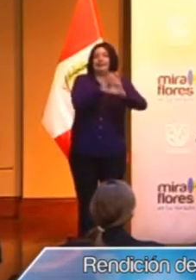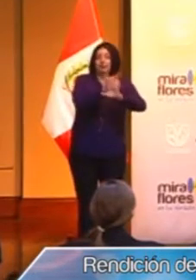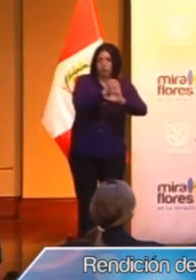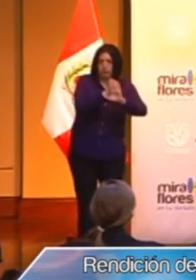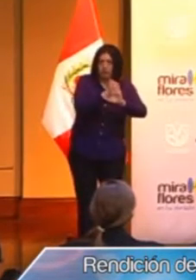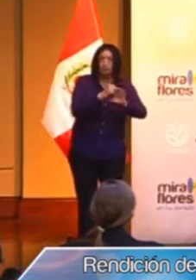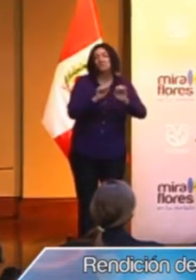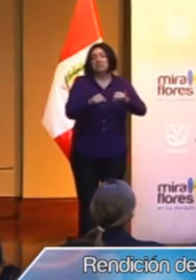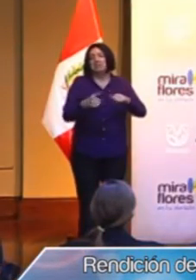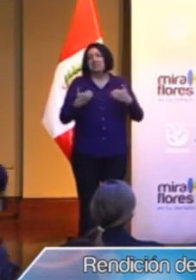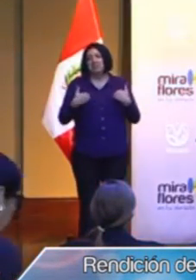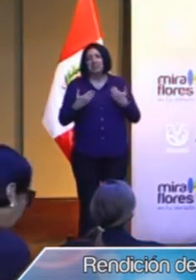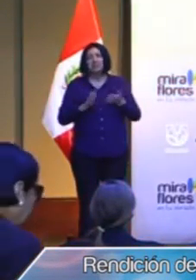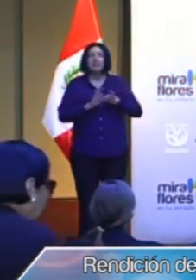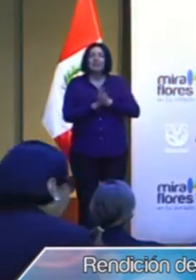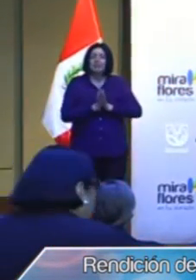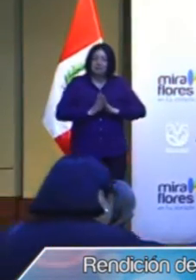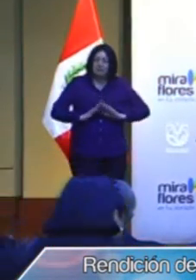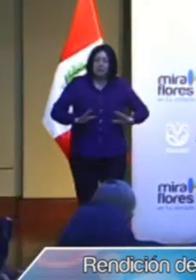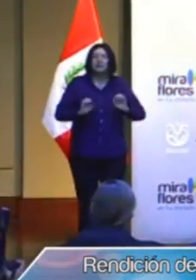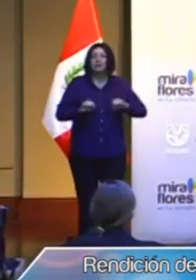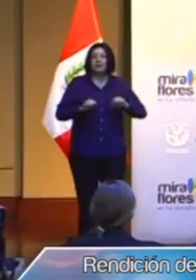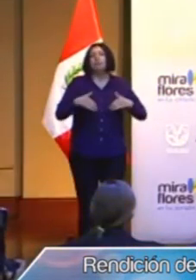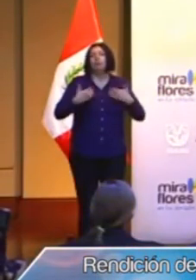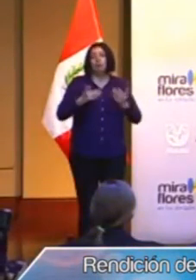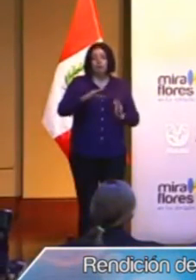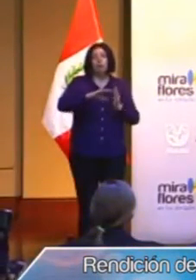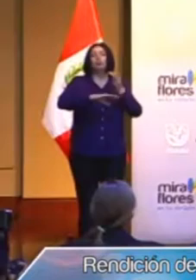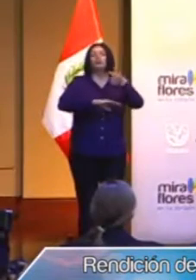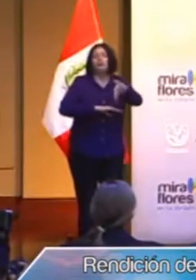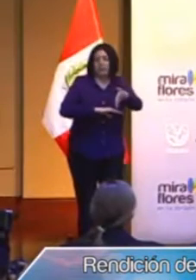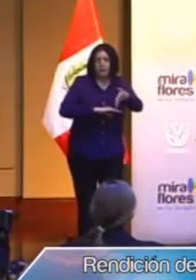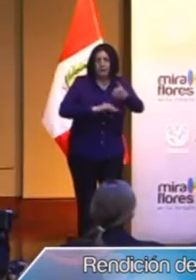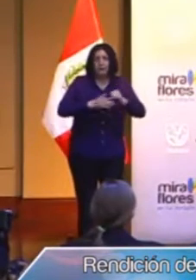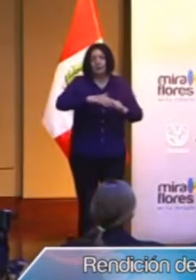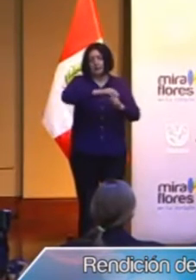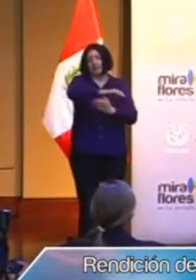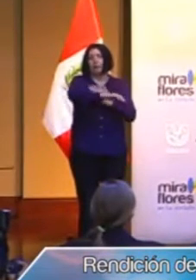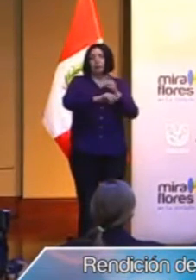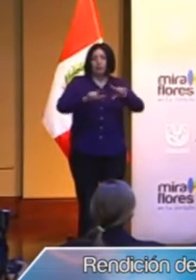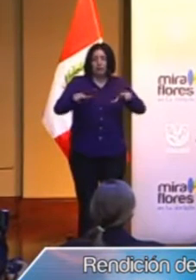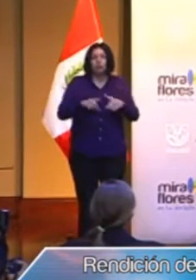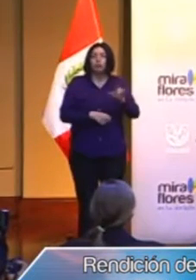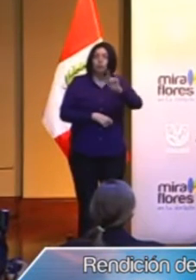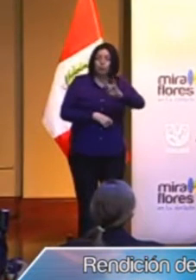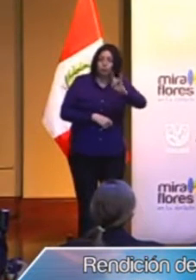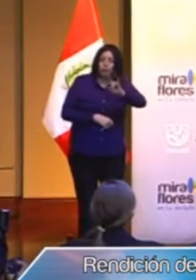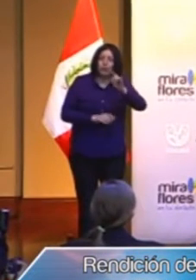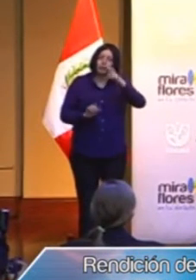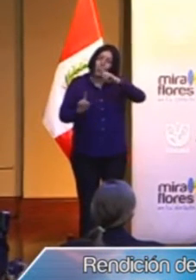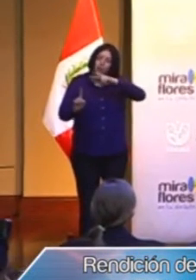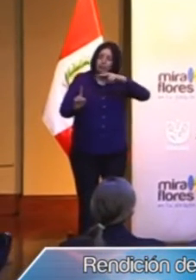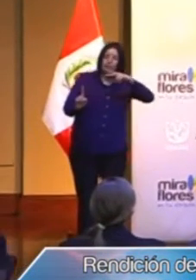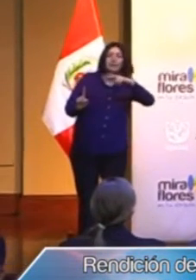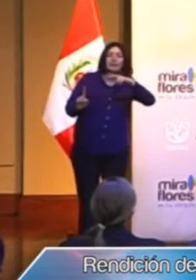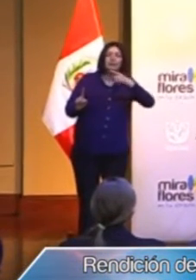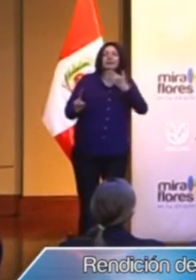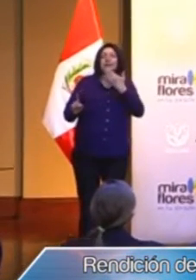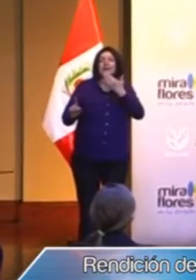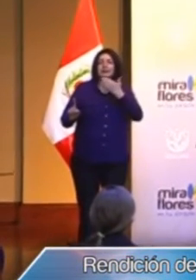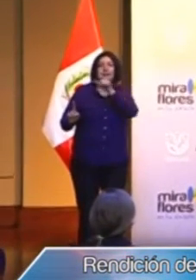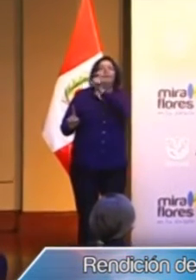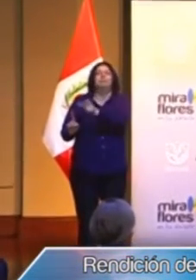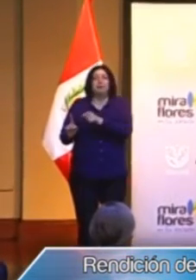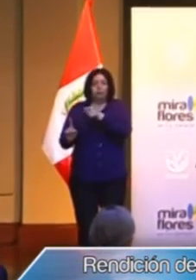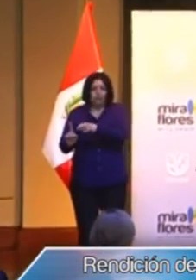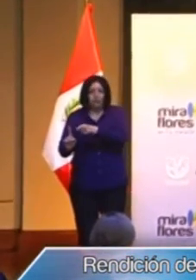poder tener la tranquilidad de poder cruzar en ese malecón y poder utilizar desde una perspectiva del peatón de la